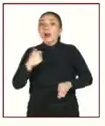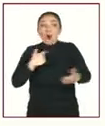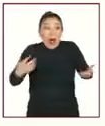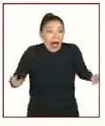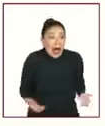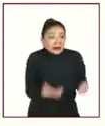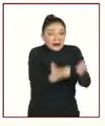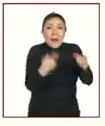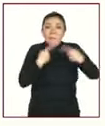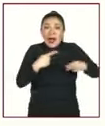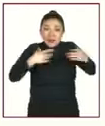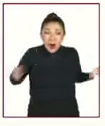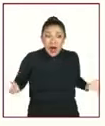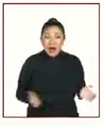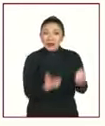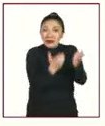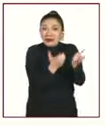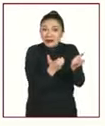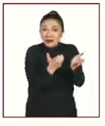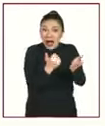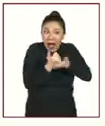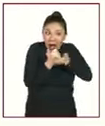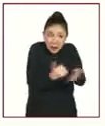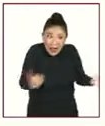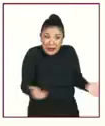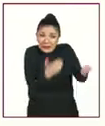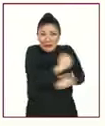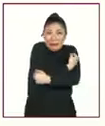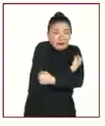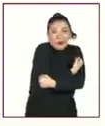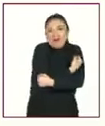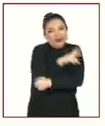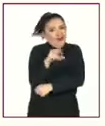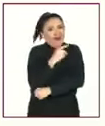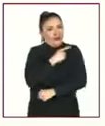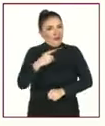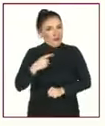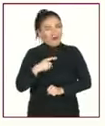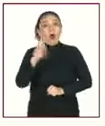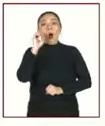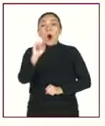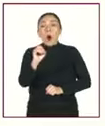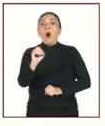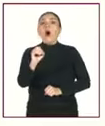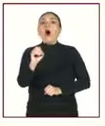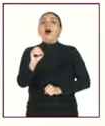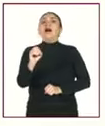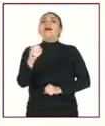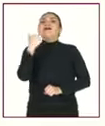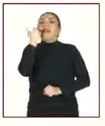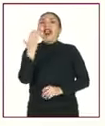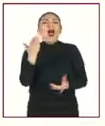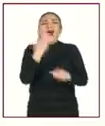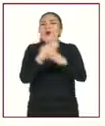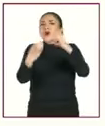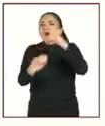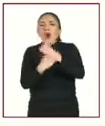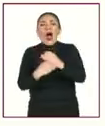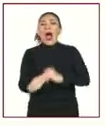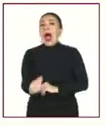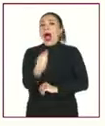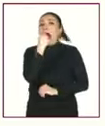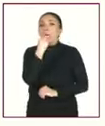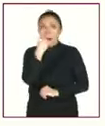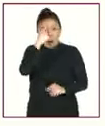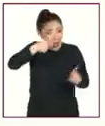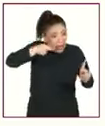la persona que esté en una convulsión y no intentar introducir algún objeto en la boca o tratar de abrirla,